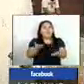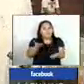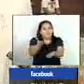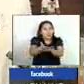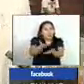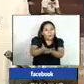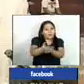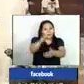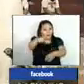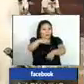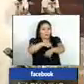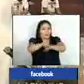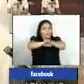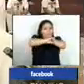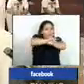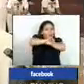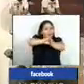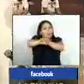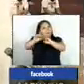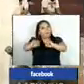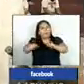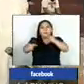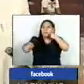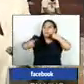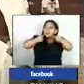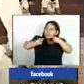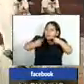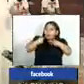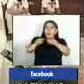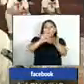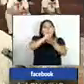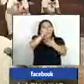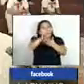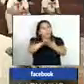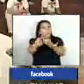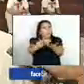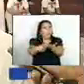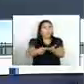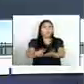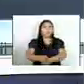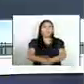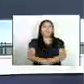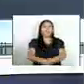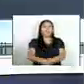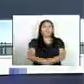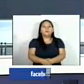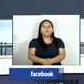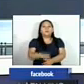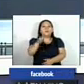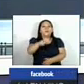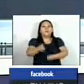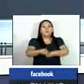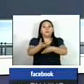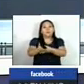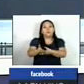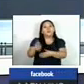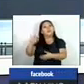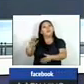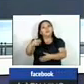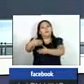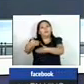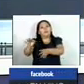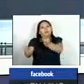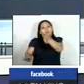la campaña electoral podamos debatir, podamos discutir proyectos. Le contamos que el Tribunal Tercero de